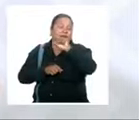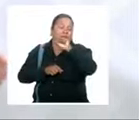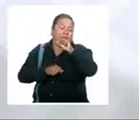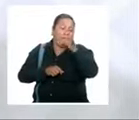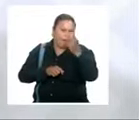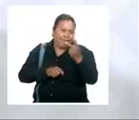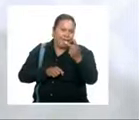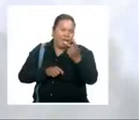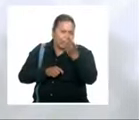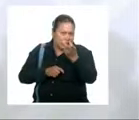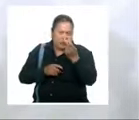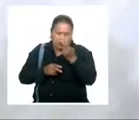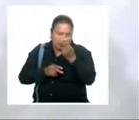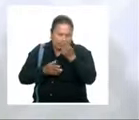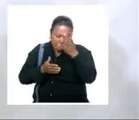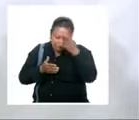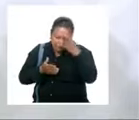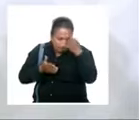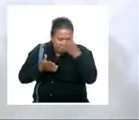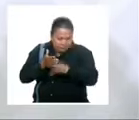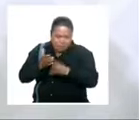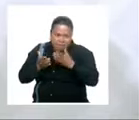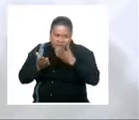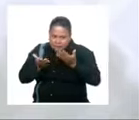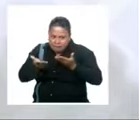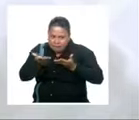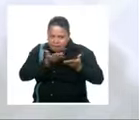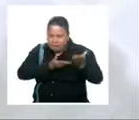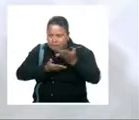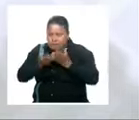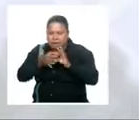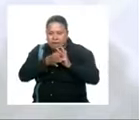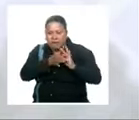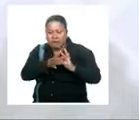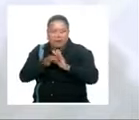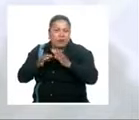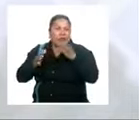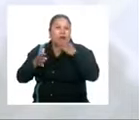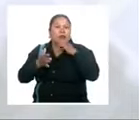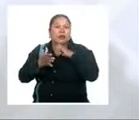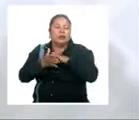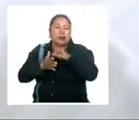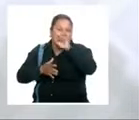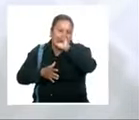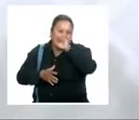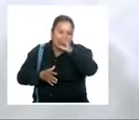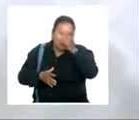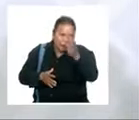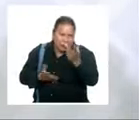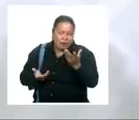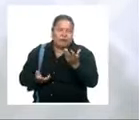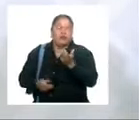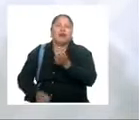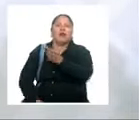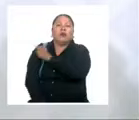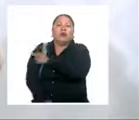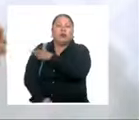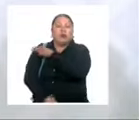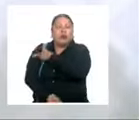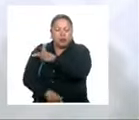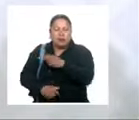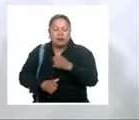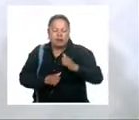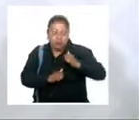y profundizar la coordinación con la Secretaría de Seguridad, la Guardia Nacional,